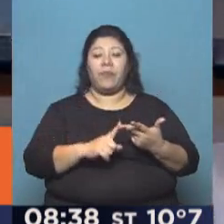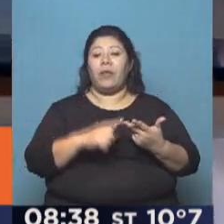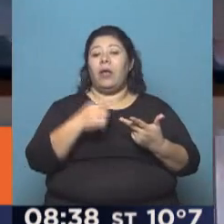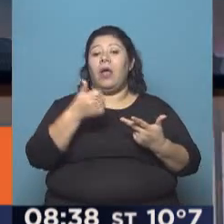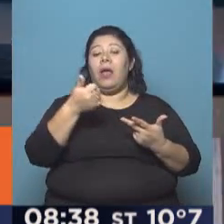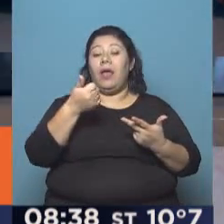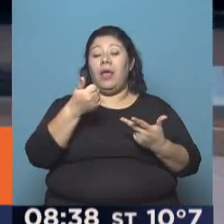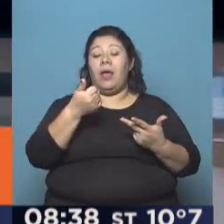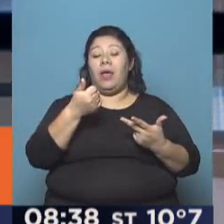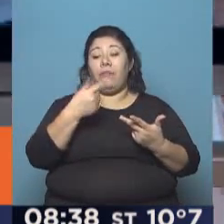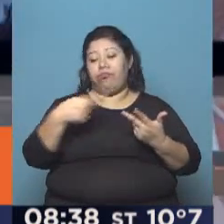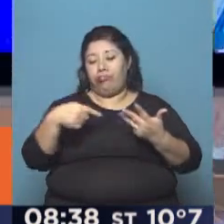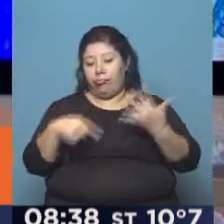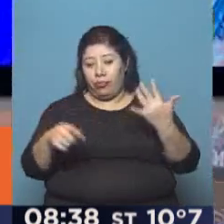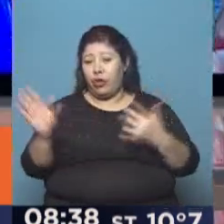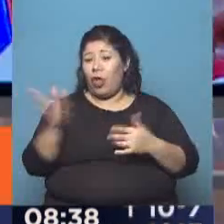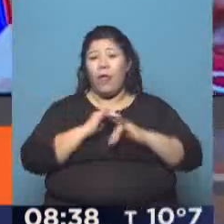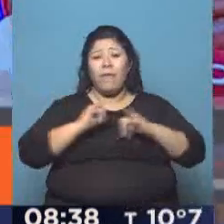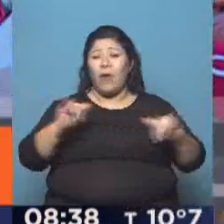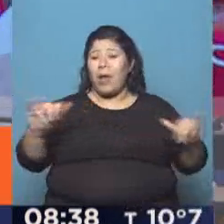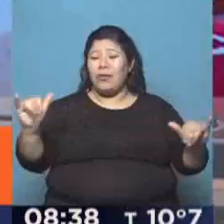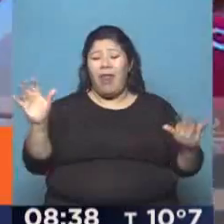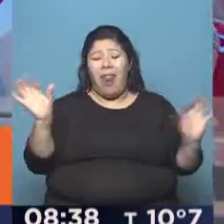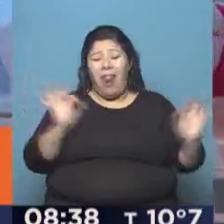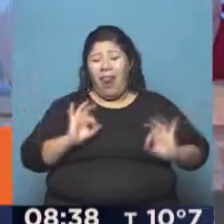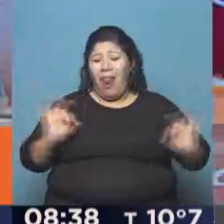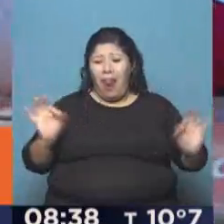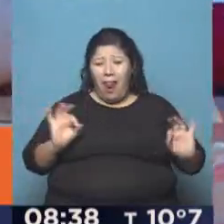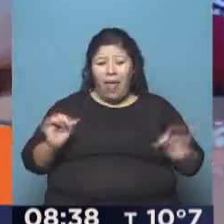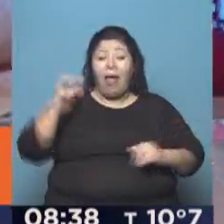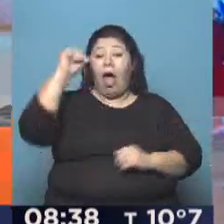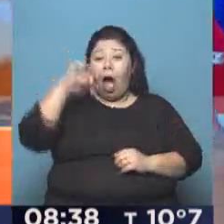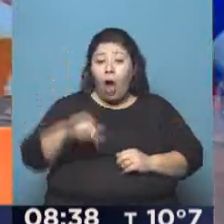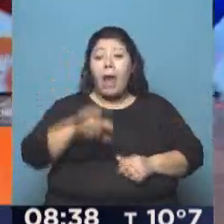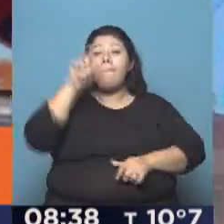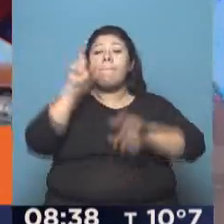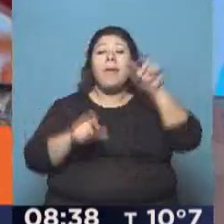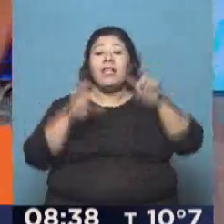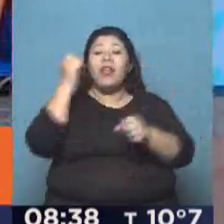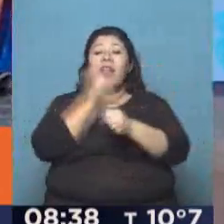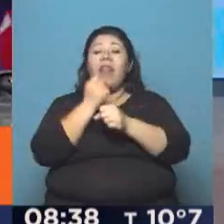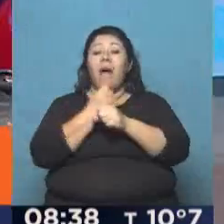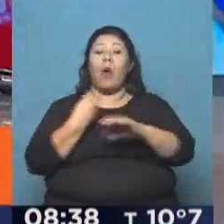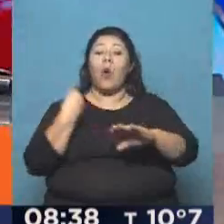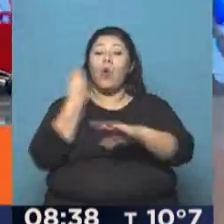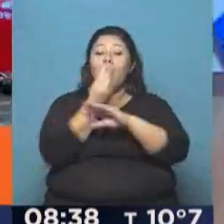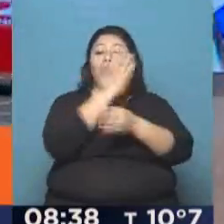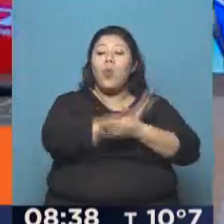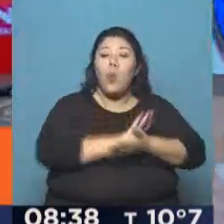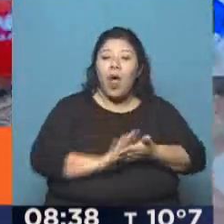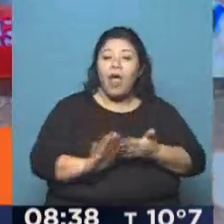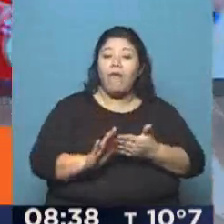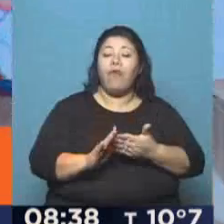de nada bueno hoy hay nuevos funcionarios los organismos funcionan de otra manera y los organismos están